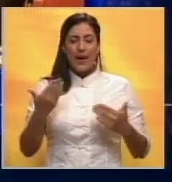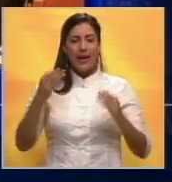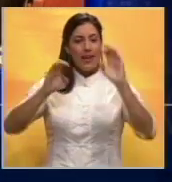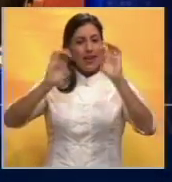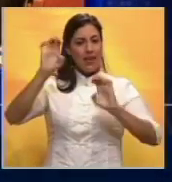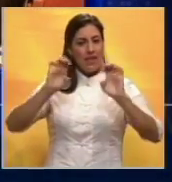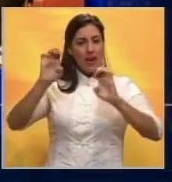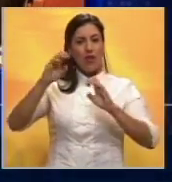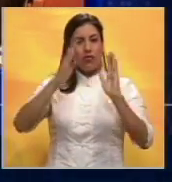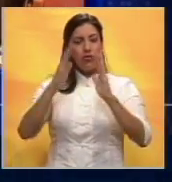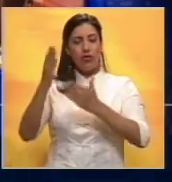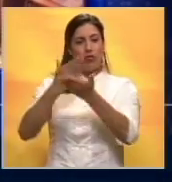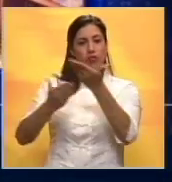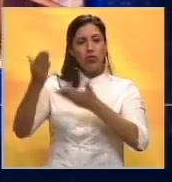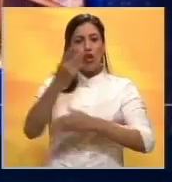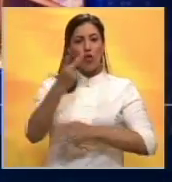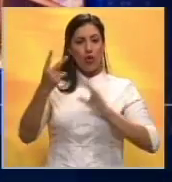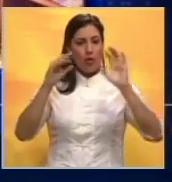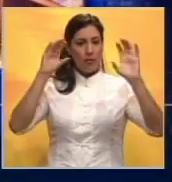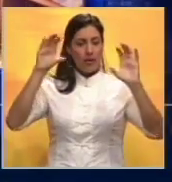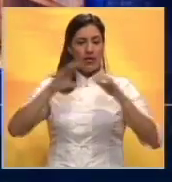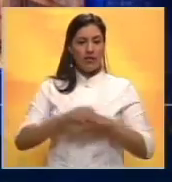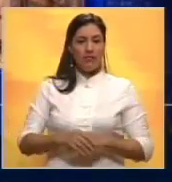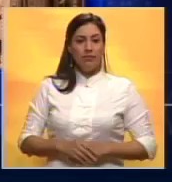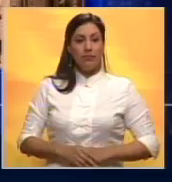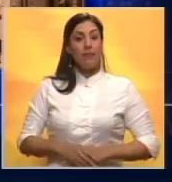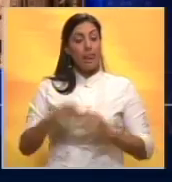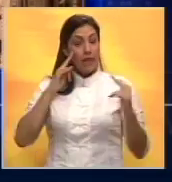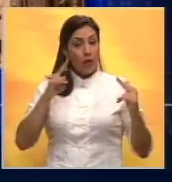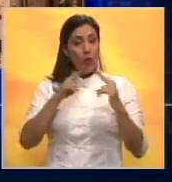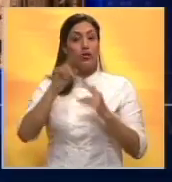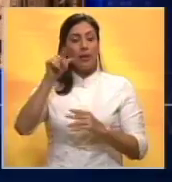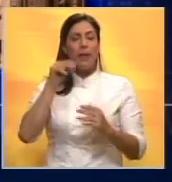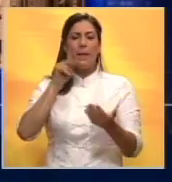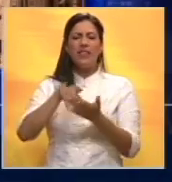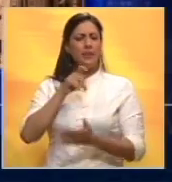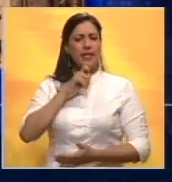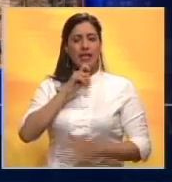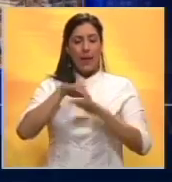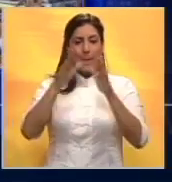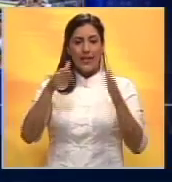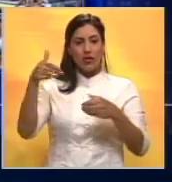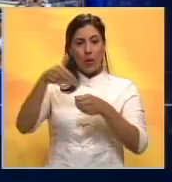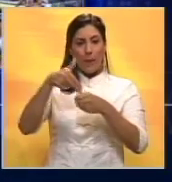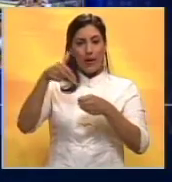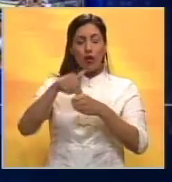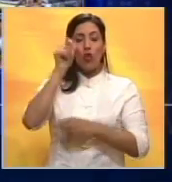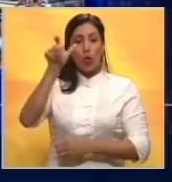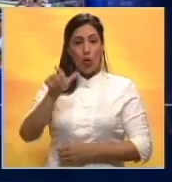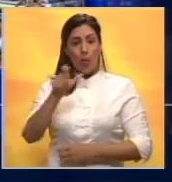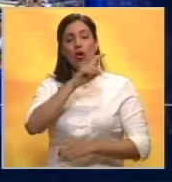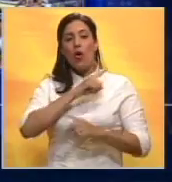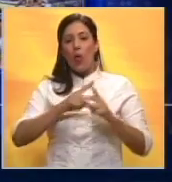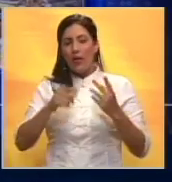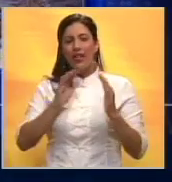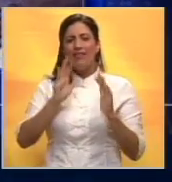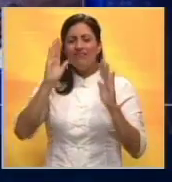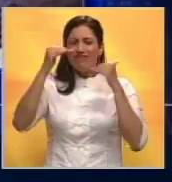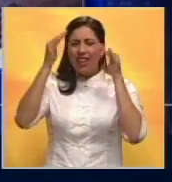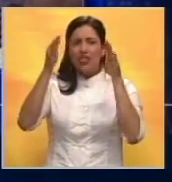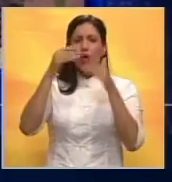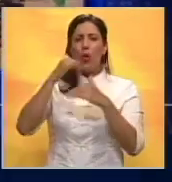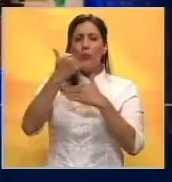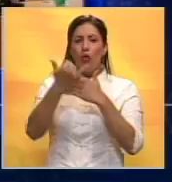evaluar la agenda de cooperación entre ambas naciones en el encuentro También estuvo presente el ministro de petróleo Nelson Martínez para abordar